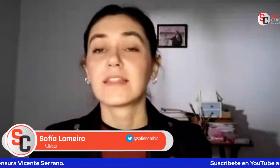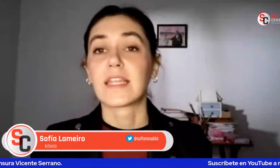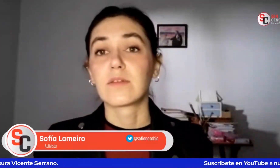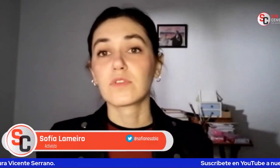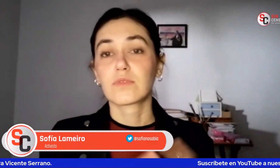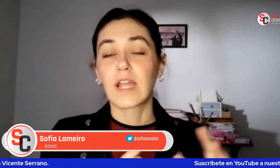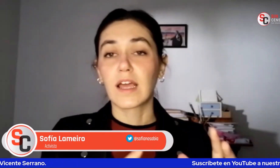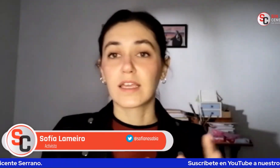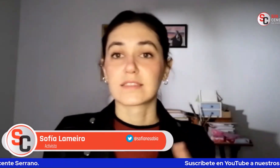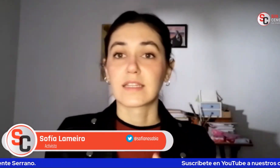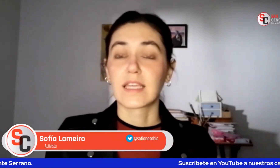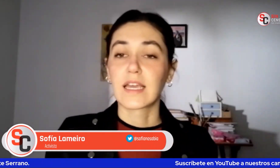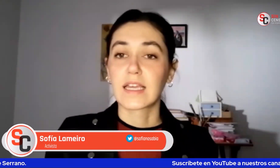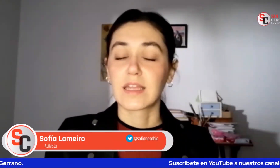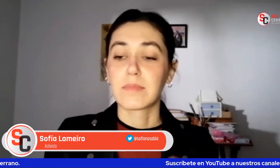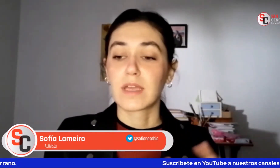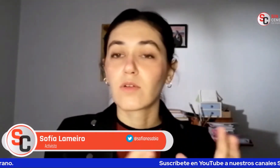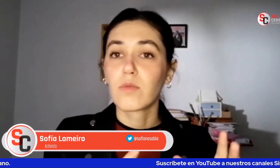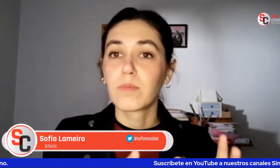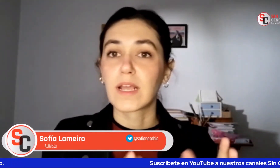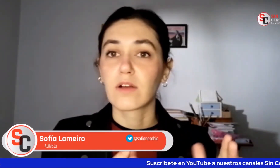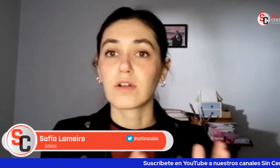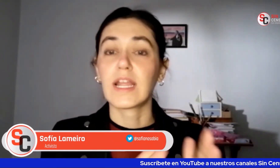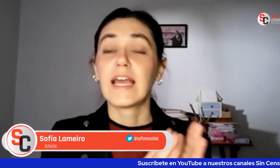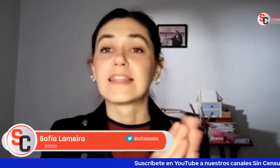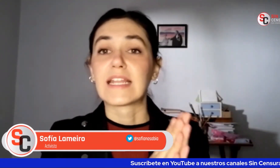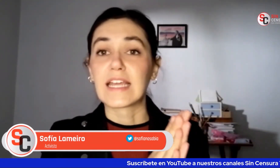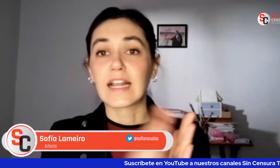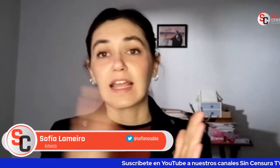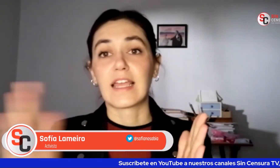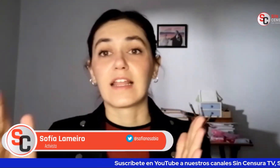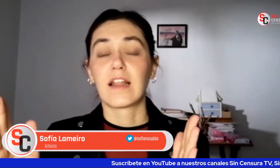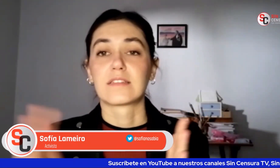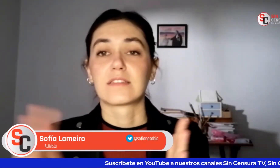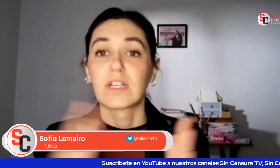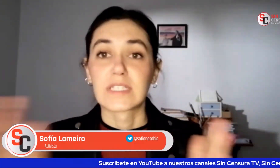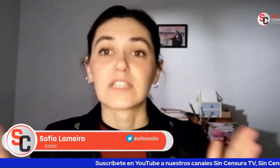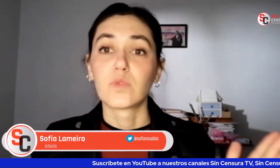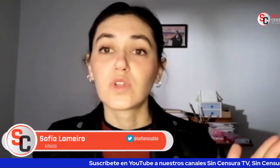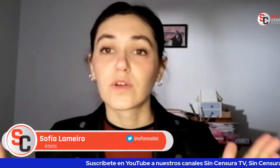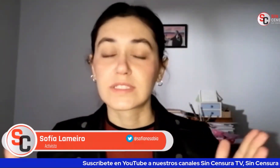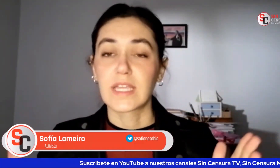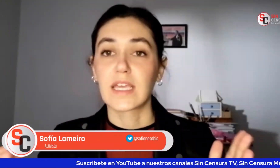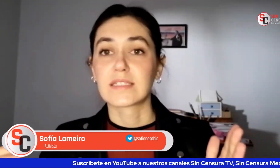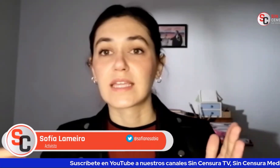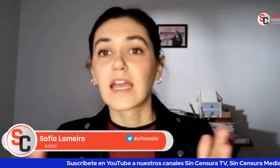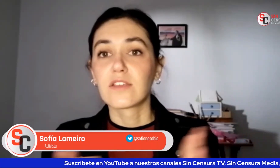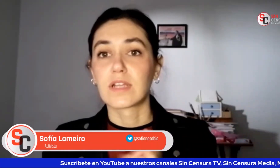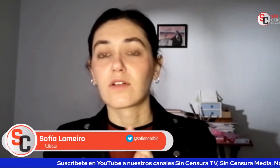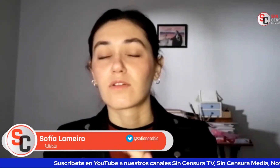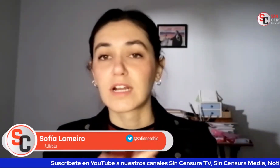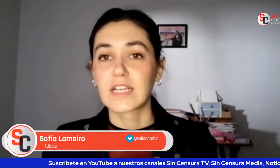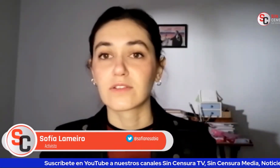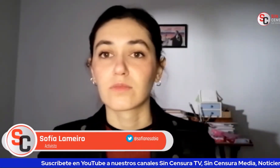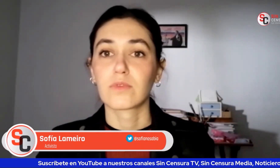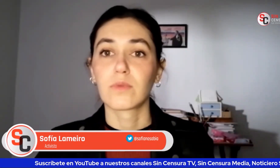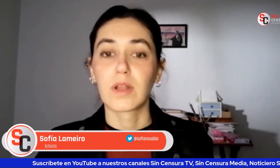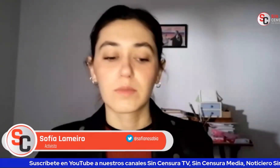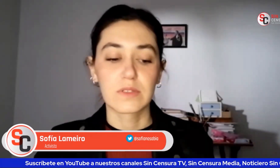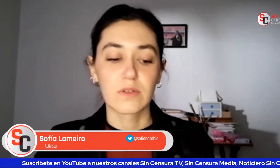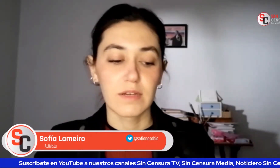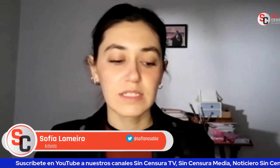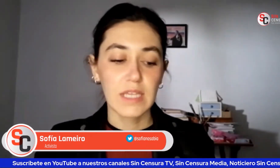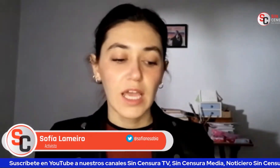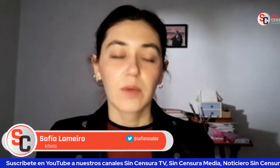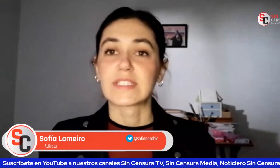plazo tenemos una estrategia que también cumple con tener lo que se discutió este año en el Congreso, como tú bien